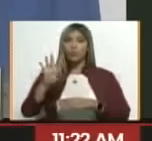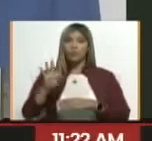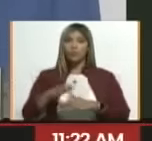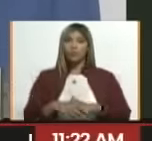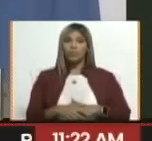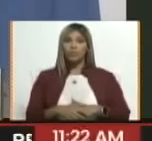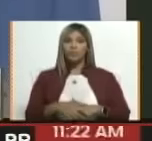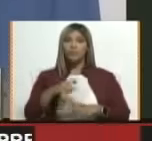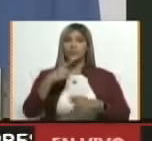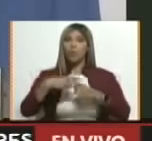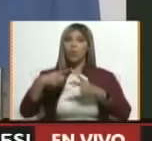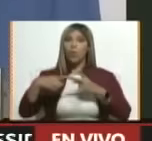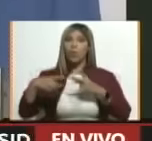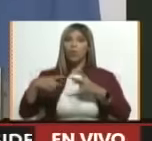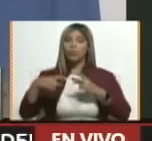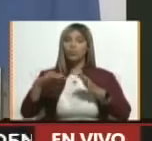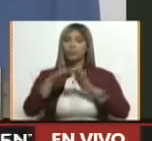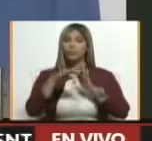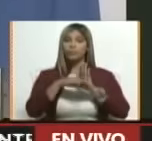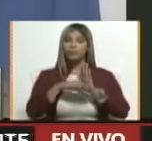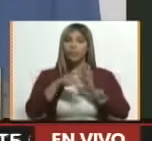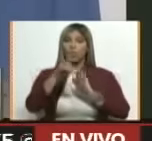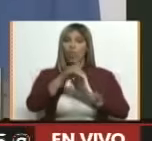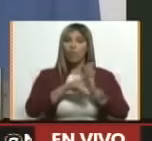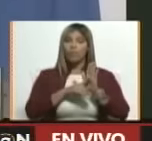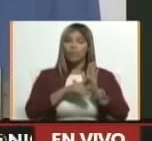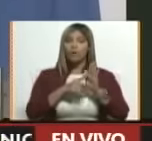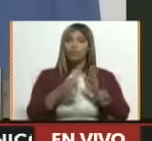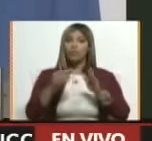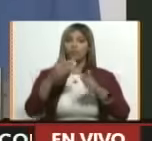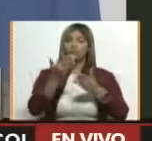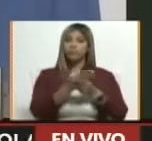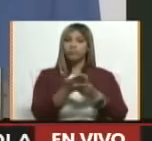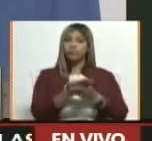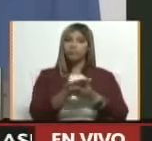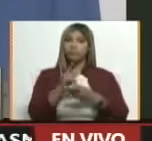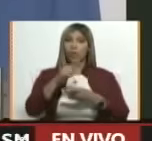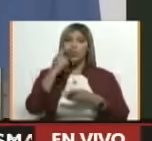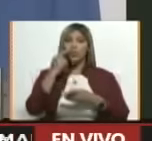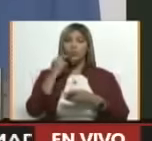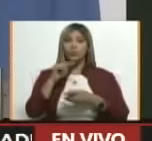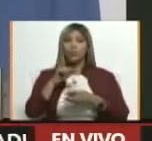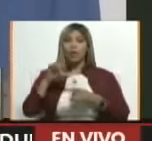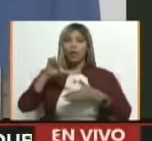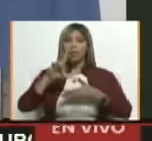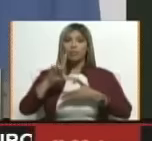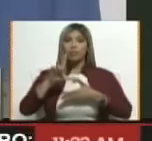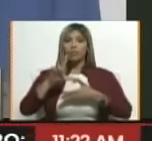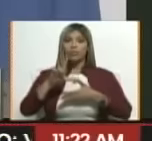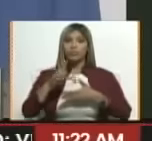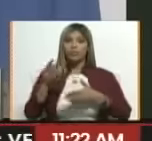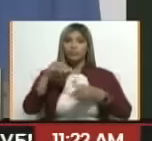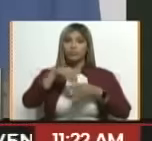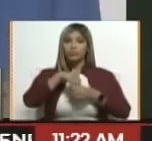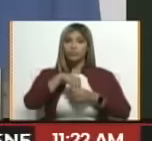1954 y demás instrumentos que hacen parte de nuestra tradición latinoamericana de asilo.